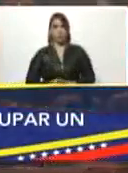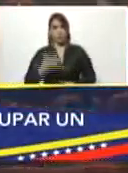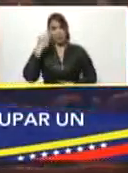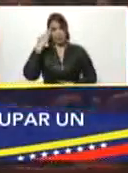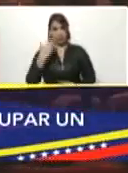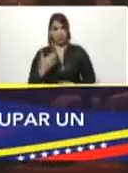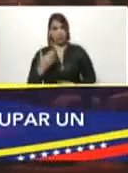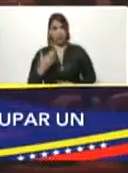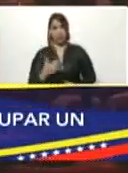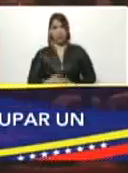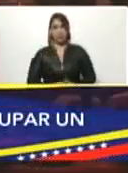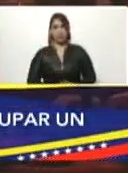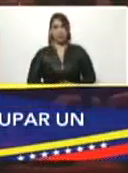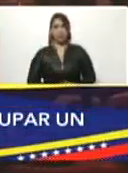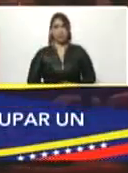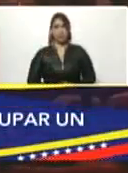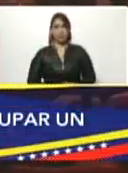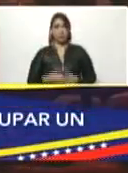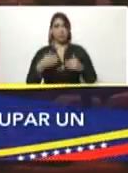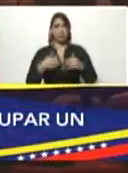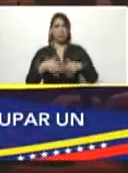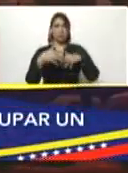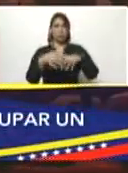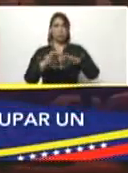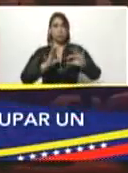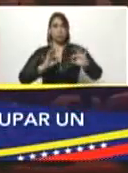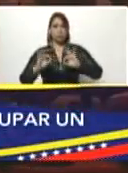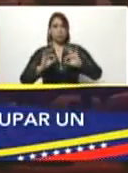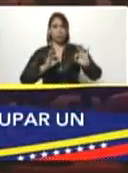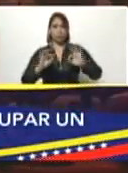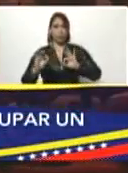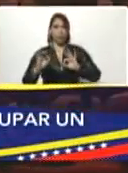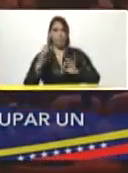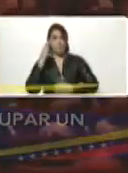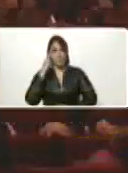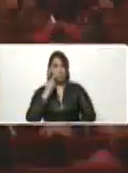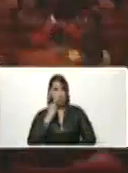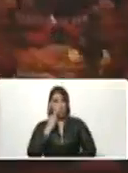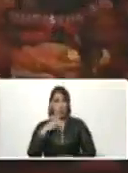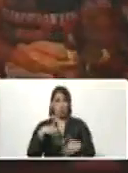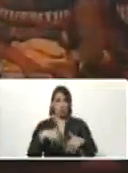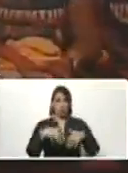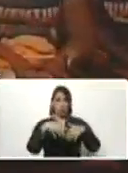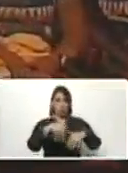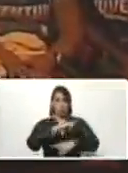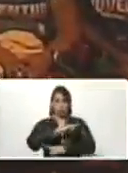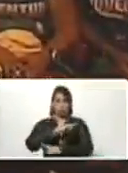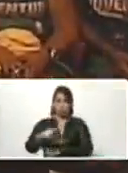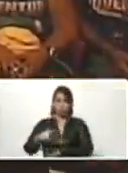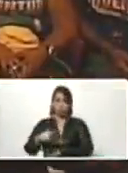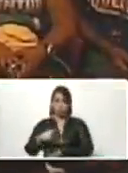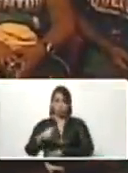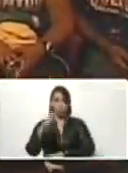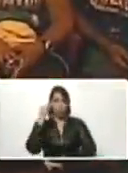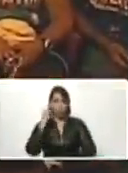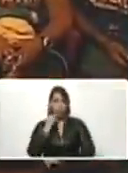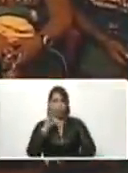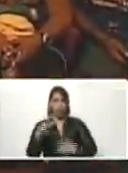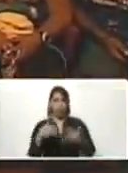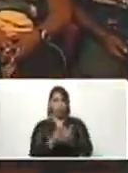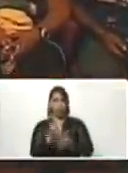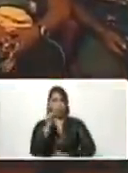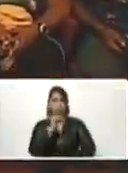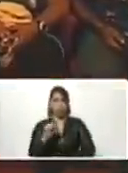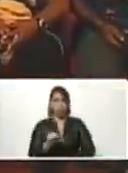militar. Y el ejército que prepara Bolívar y el ejército que manda Bolívar al sur es